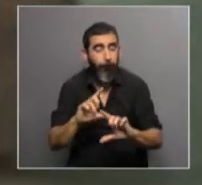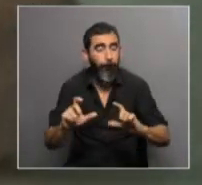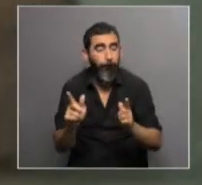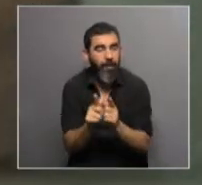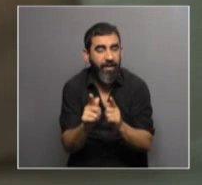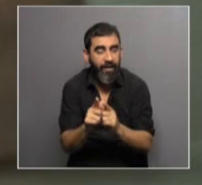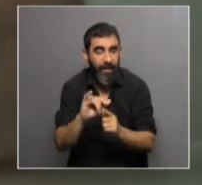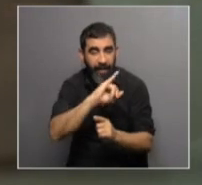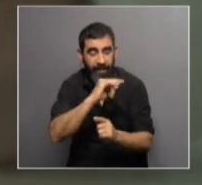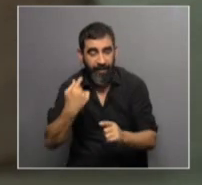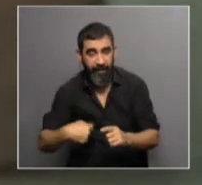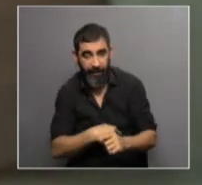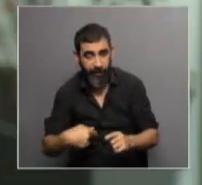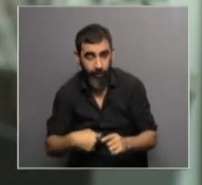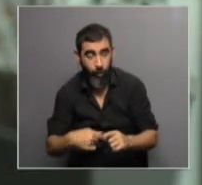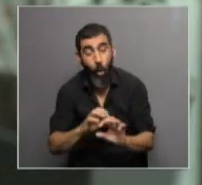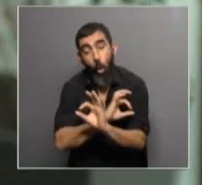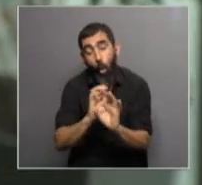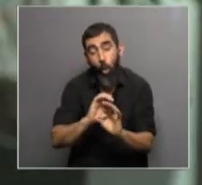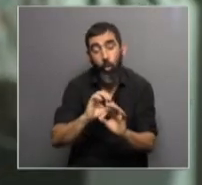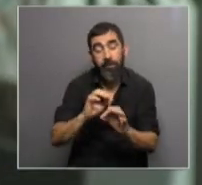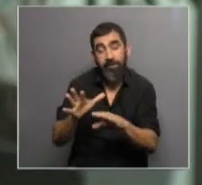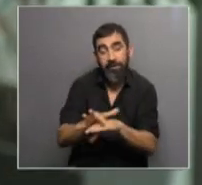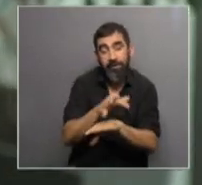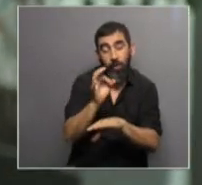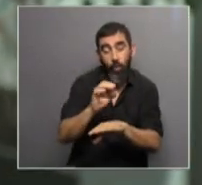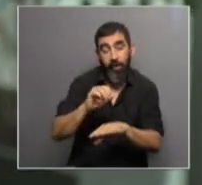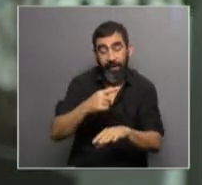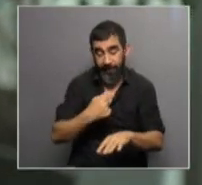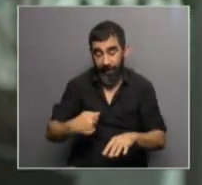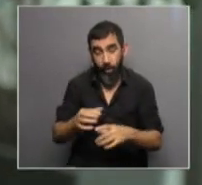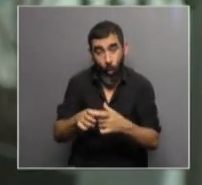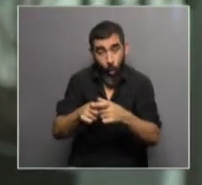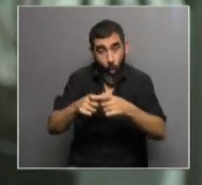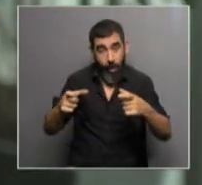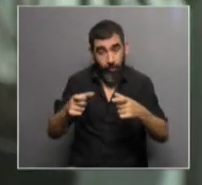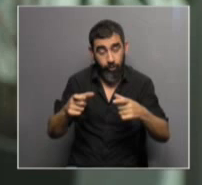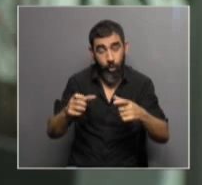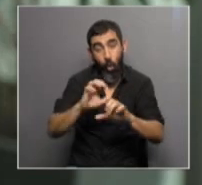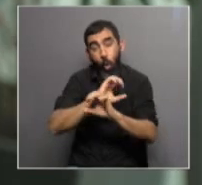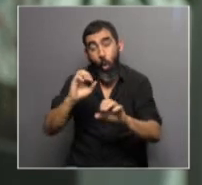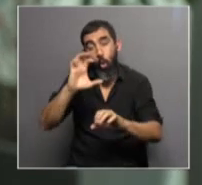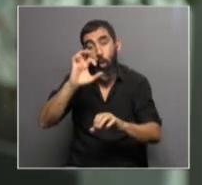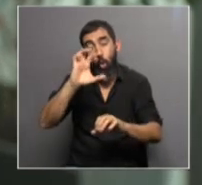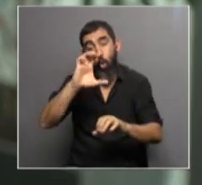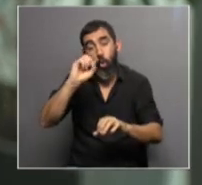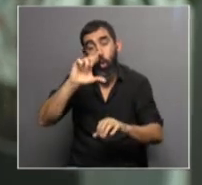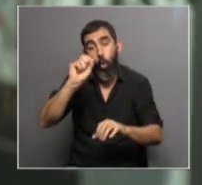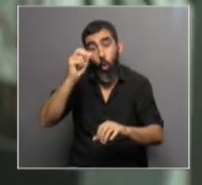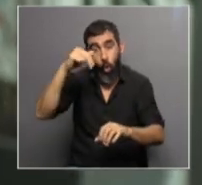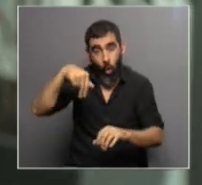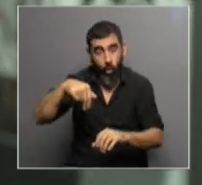intestino o esteroides o si tomamos una célula madre por ejemplo de intestino grueso de colon vamos a obtener un colon hoy de qué